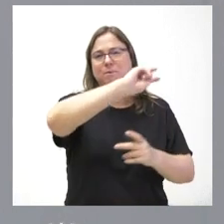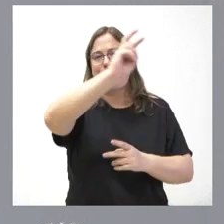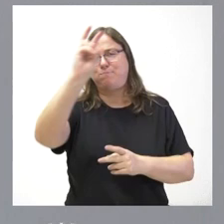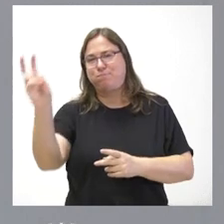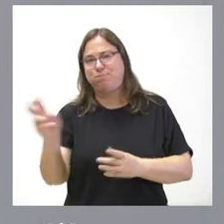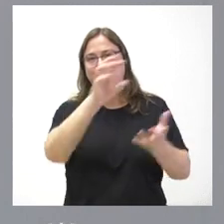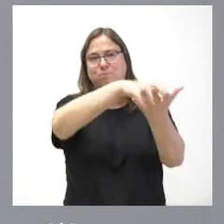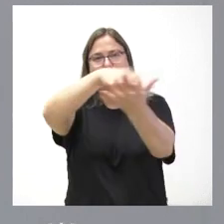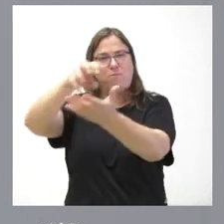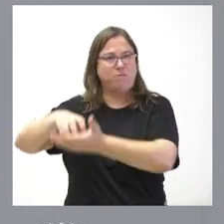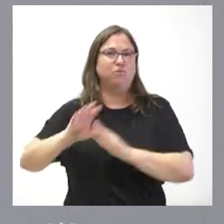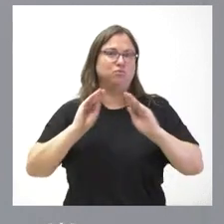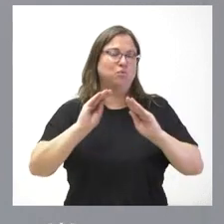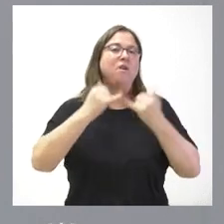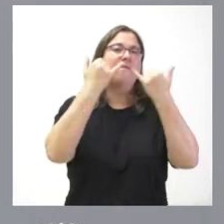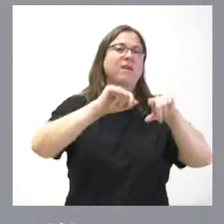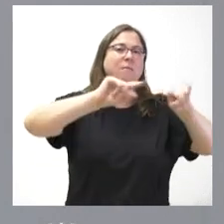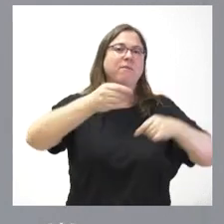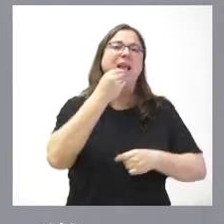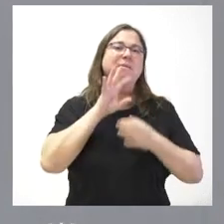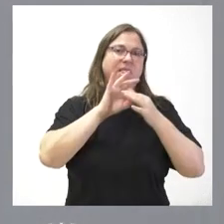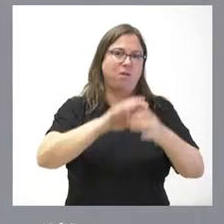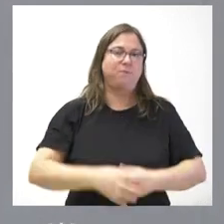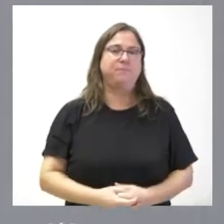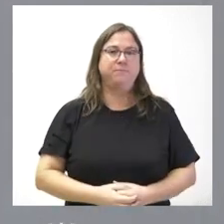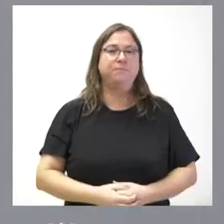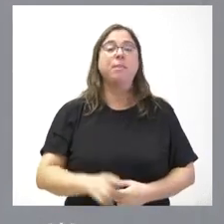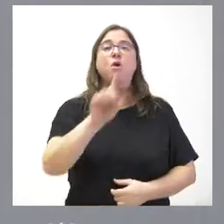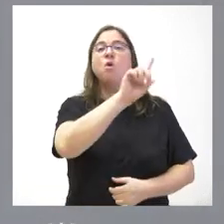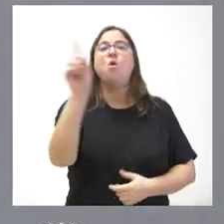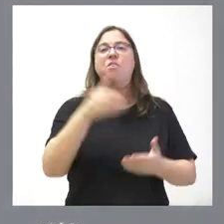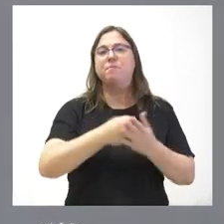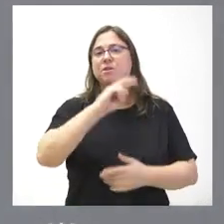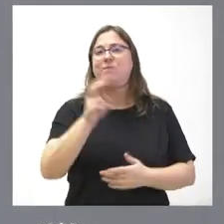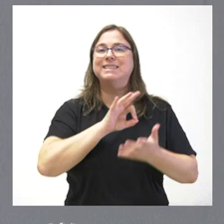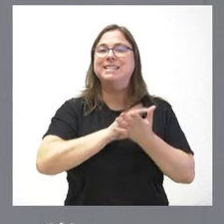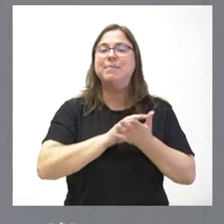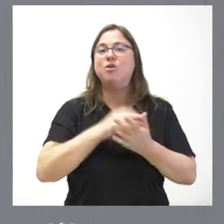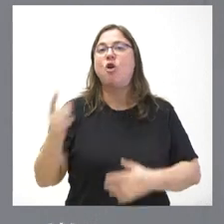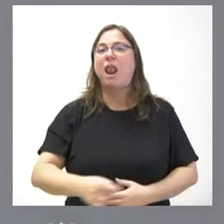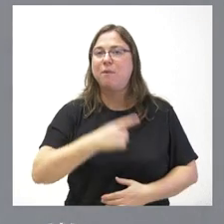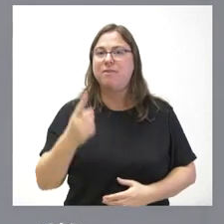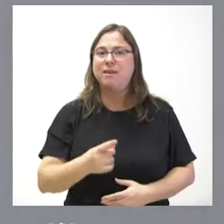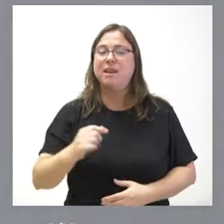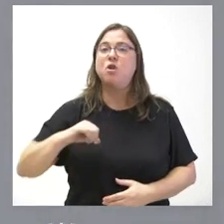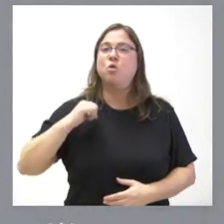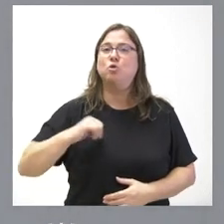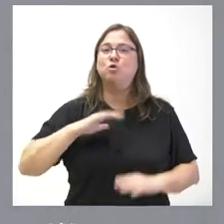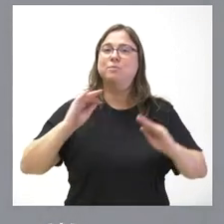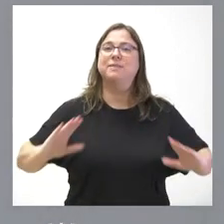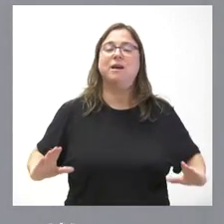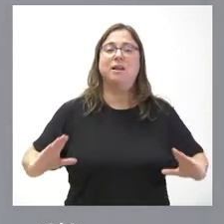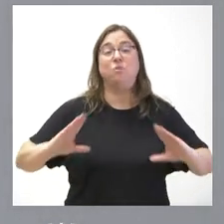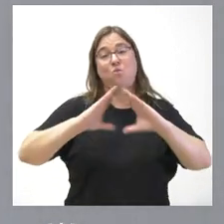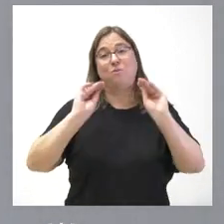fruit attractions 11 millones de euros para el servicio de la bandería complejo asistencial universitario